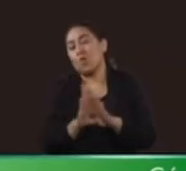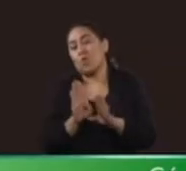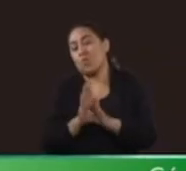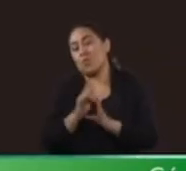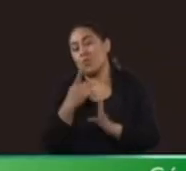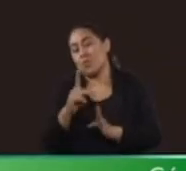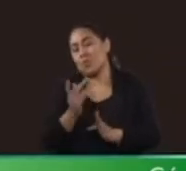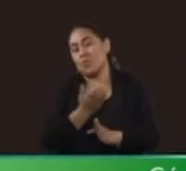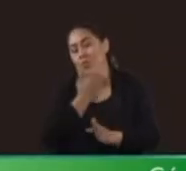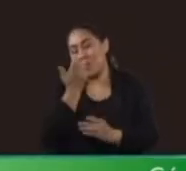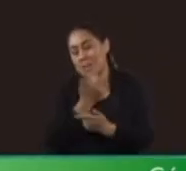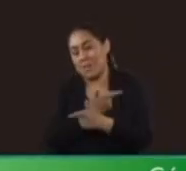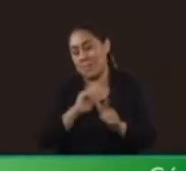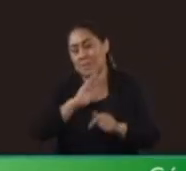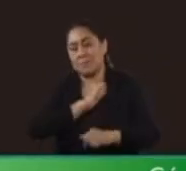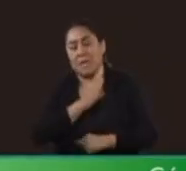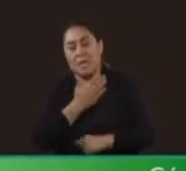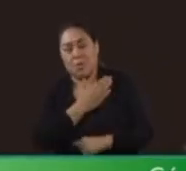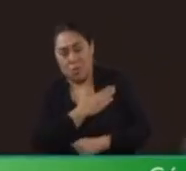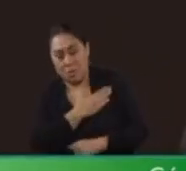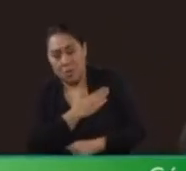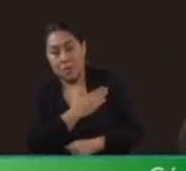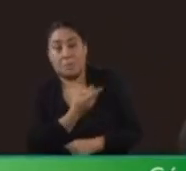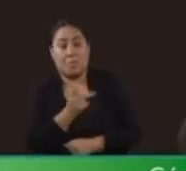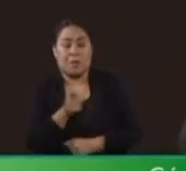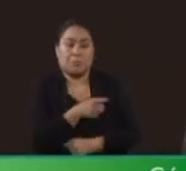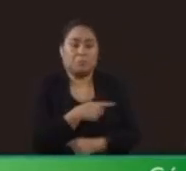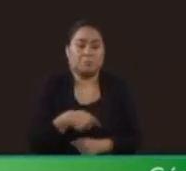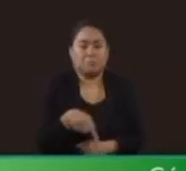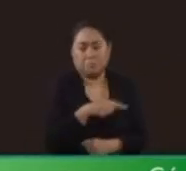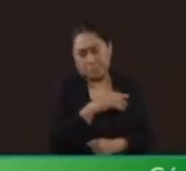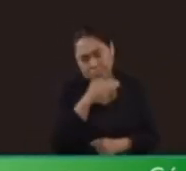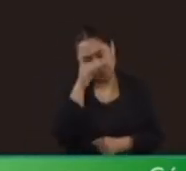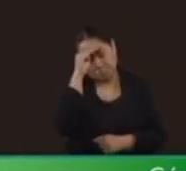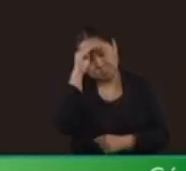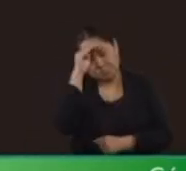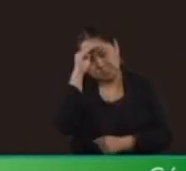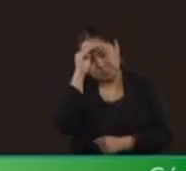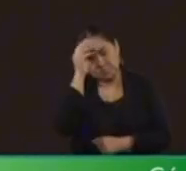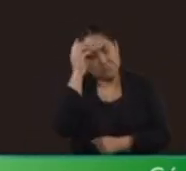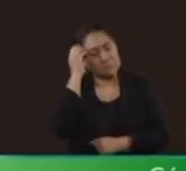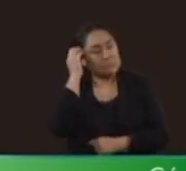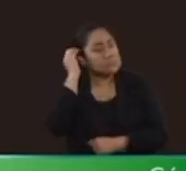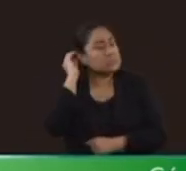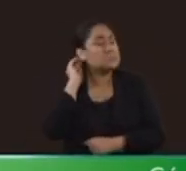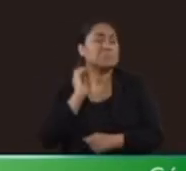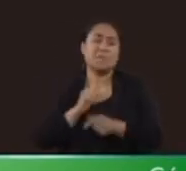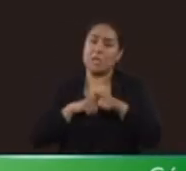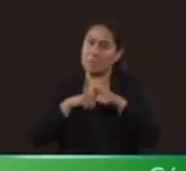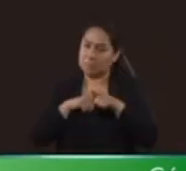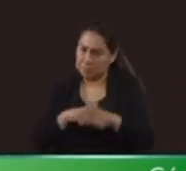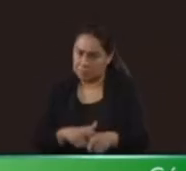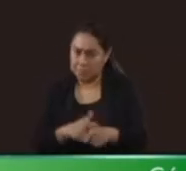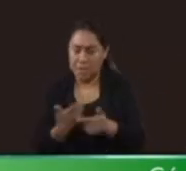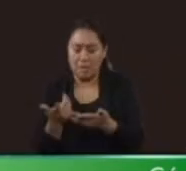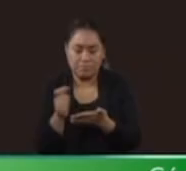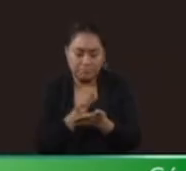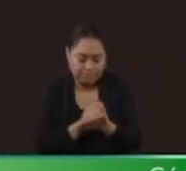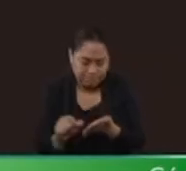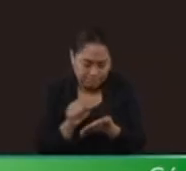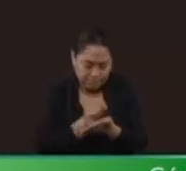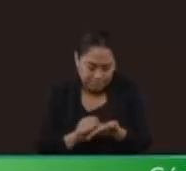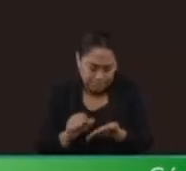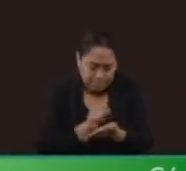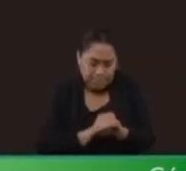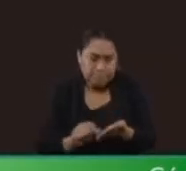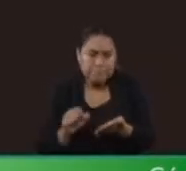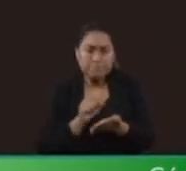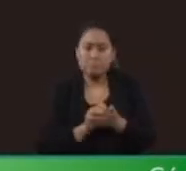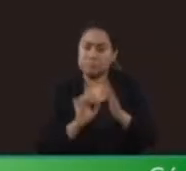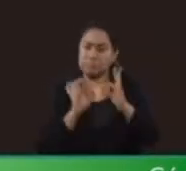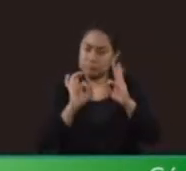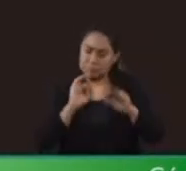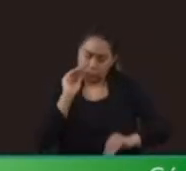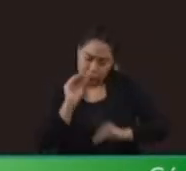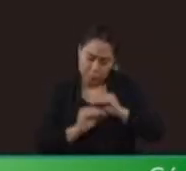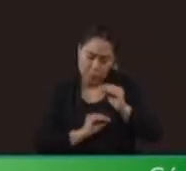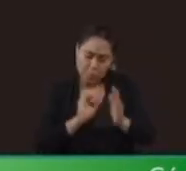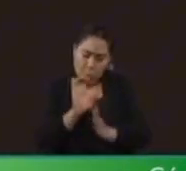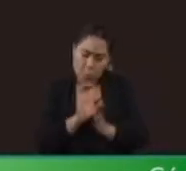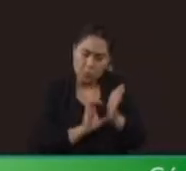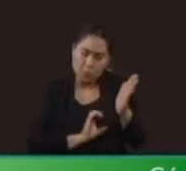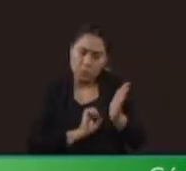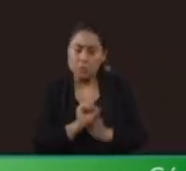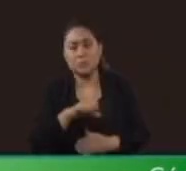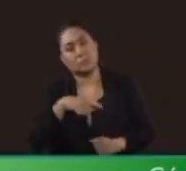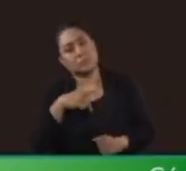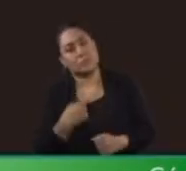eso no les impidió pensar por sí mismos y redactar un modelo constitucional propiamente